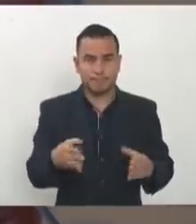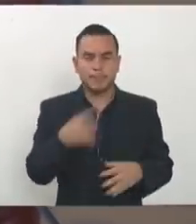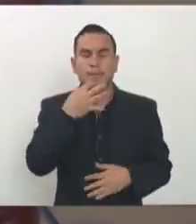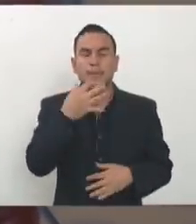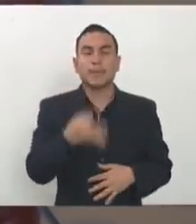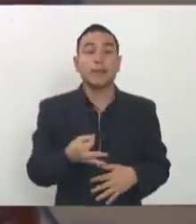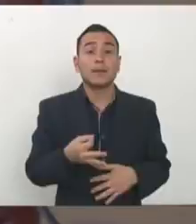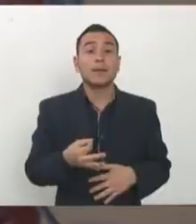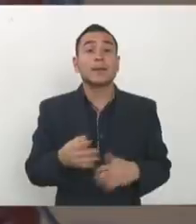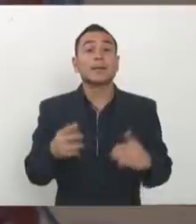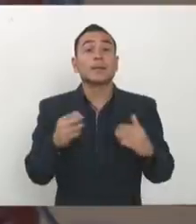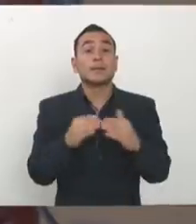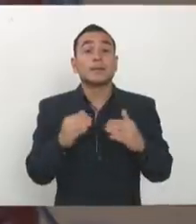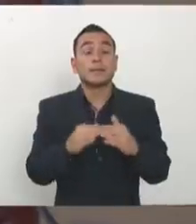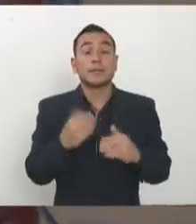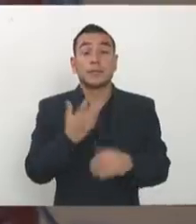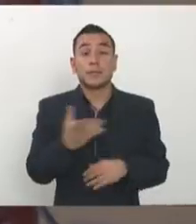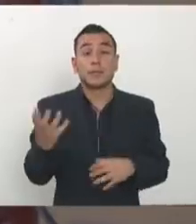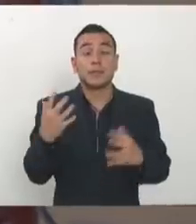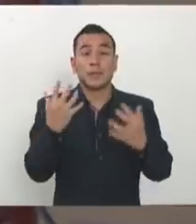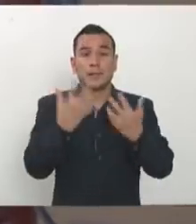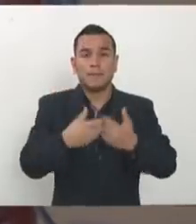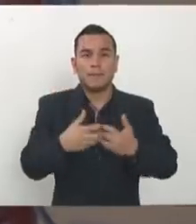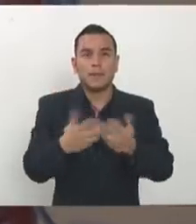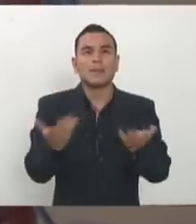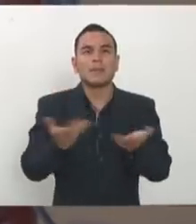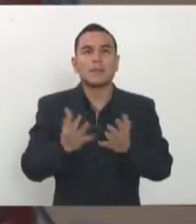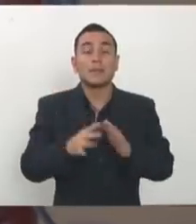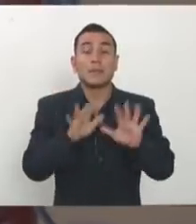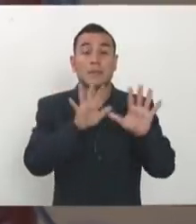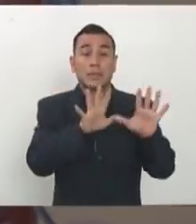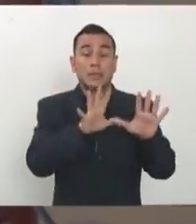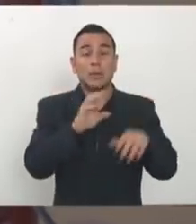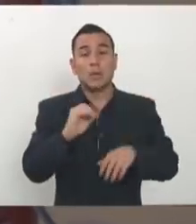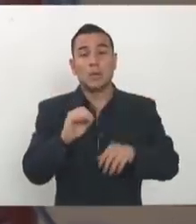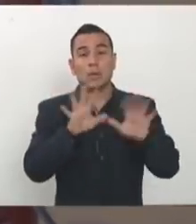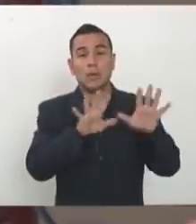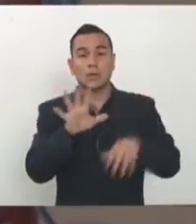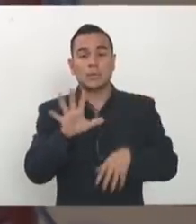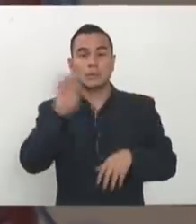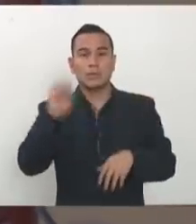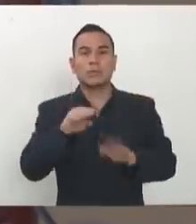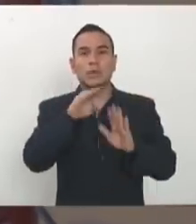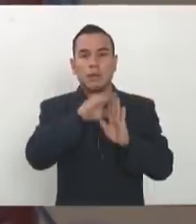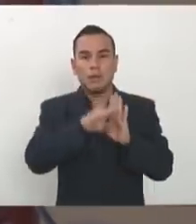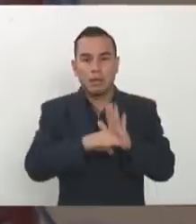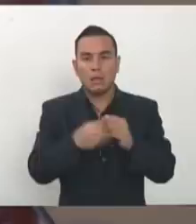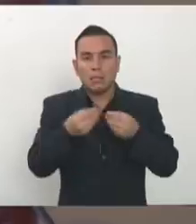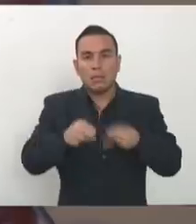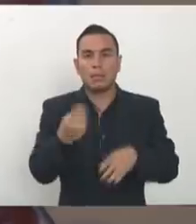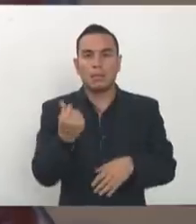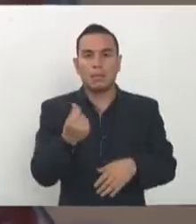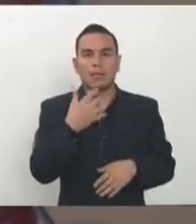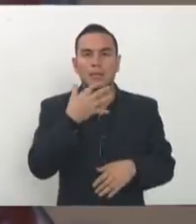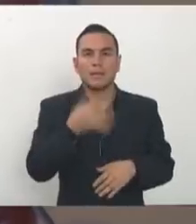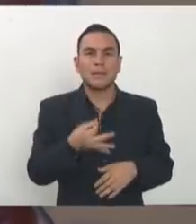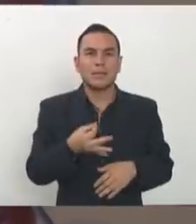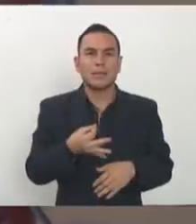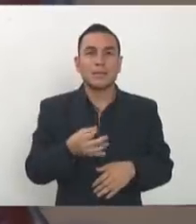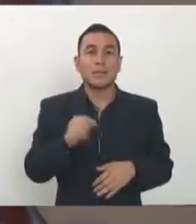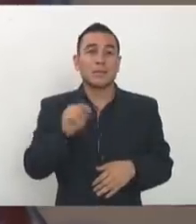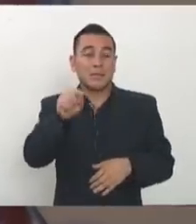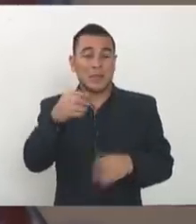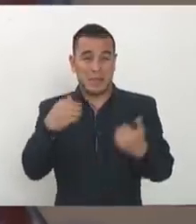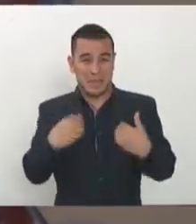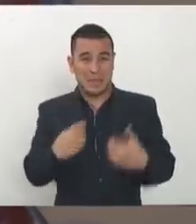pero hay también algunos empresarios están preocupados porque van a hacer un día son 15 un 20% menos ricos mira créanme ustedes siguen dinero para vivir